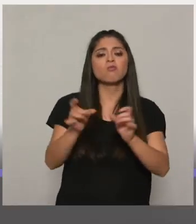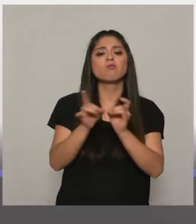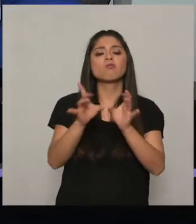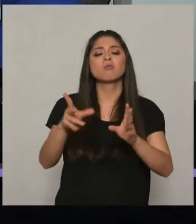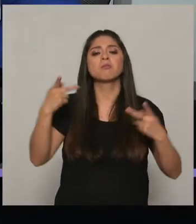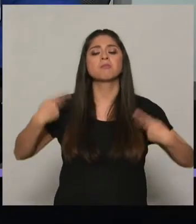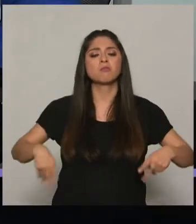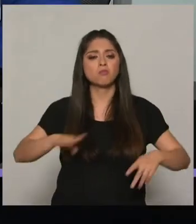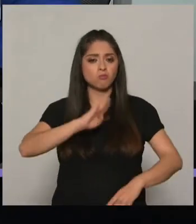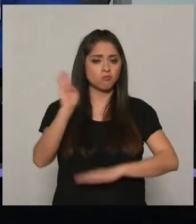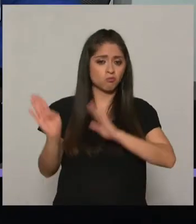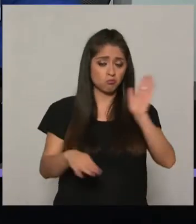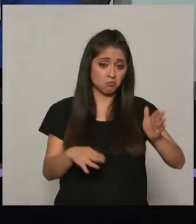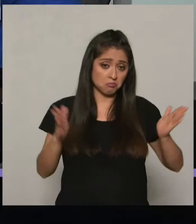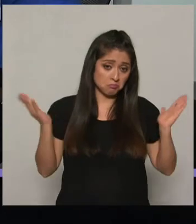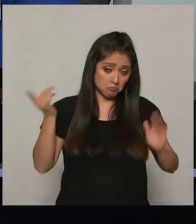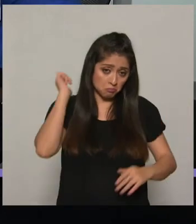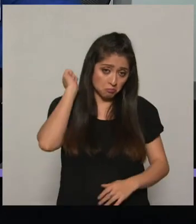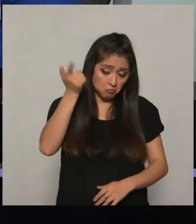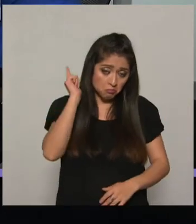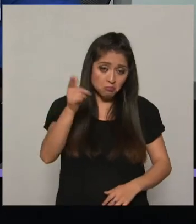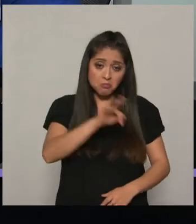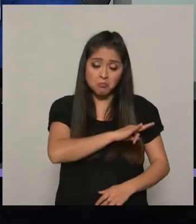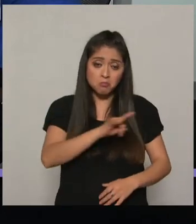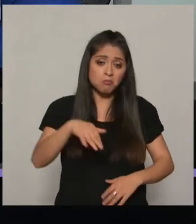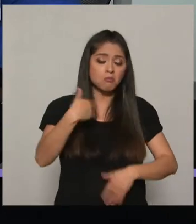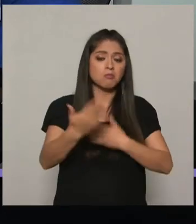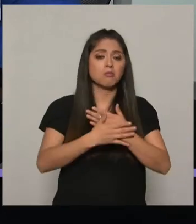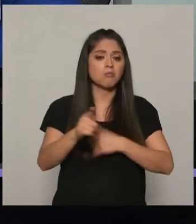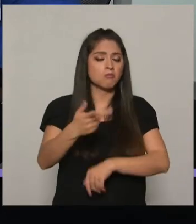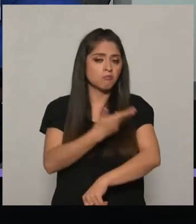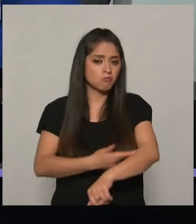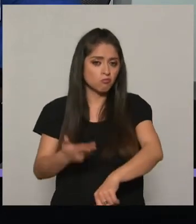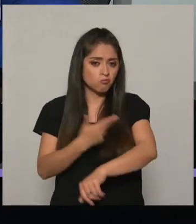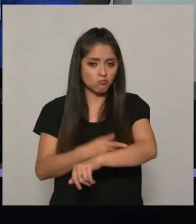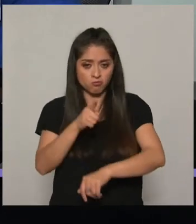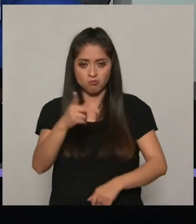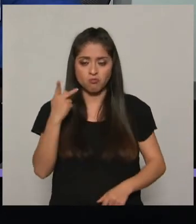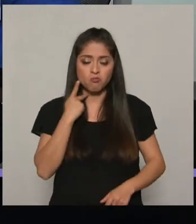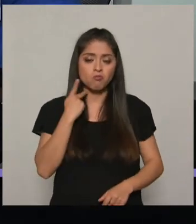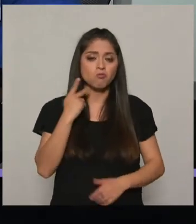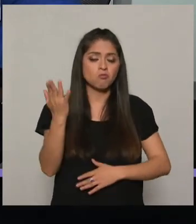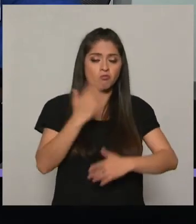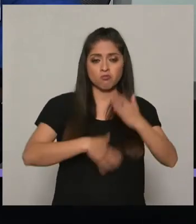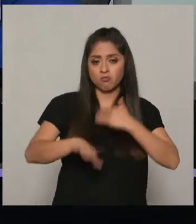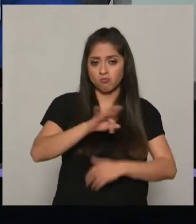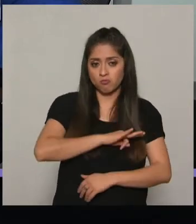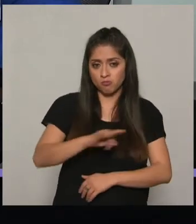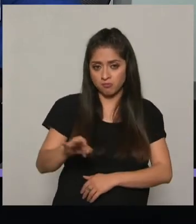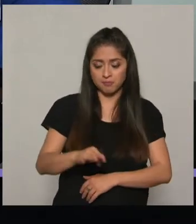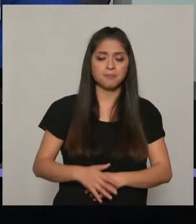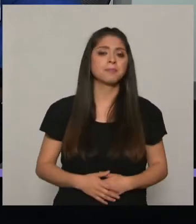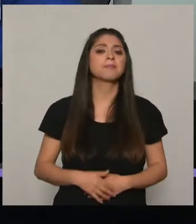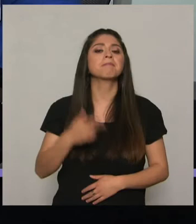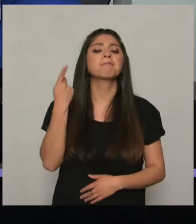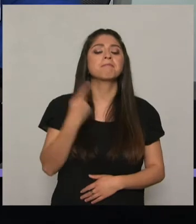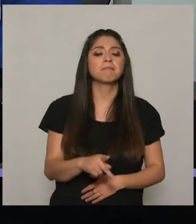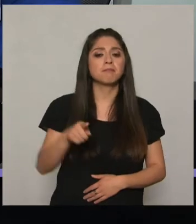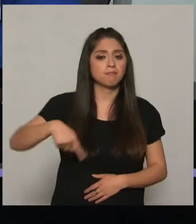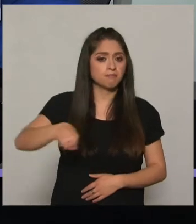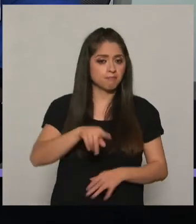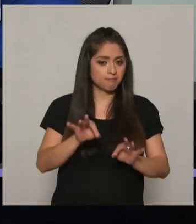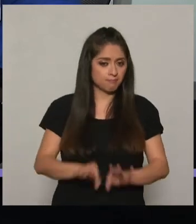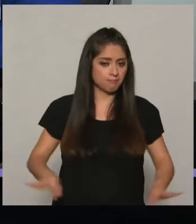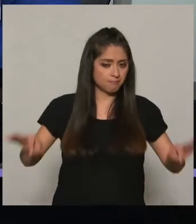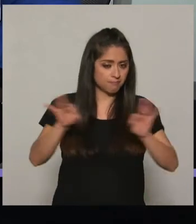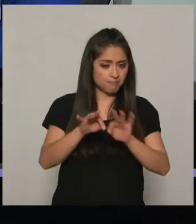víctimas fatales, pues esperemos que se logre, que con las políticas que están realizando así se lleve a cabo, pero sin duda sí sería la verdad muy